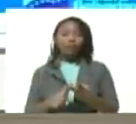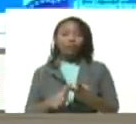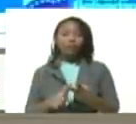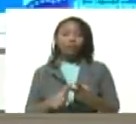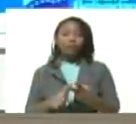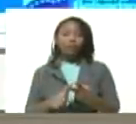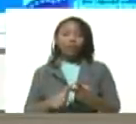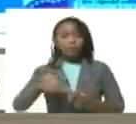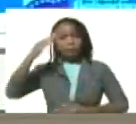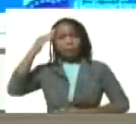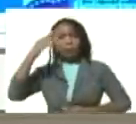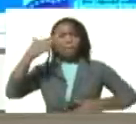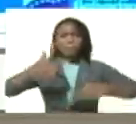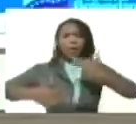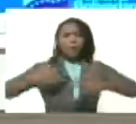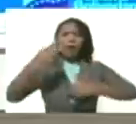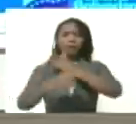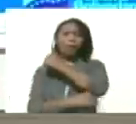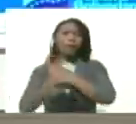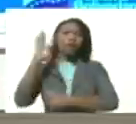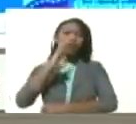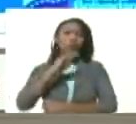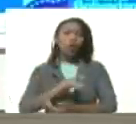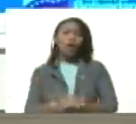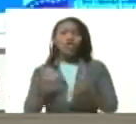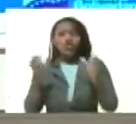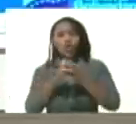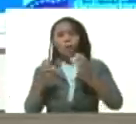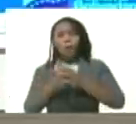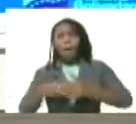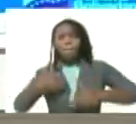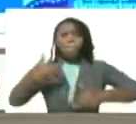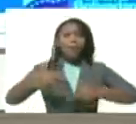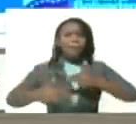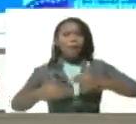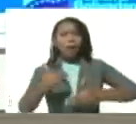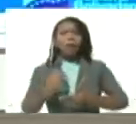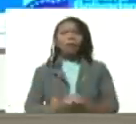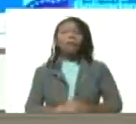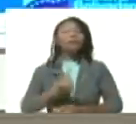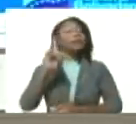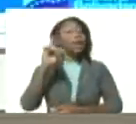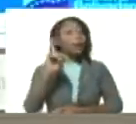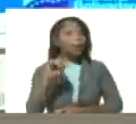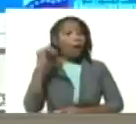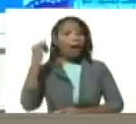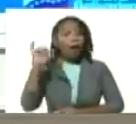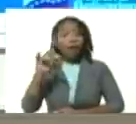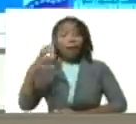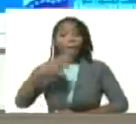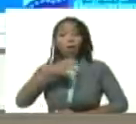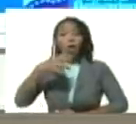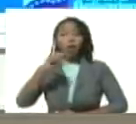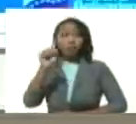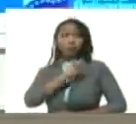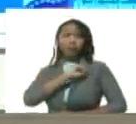en paramilitarismo, en bandas criminales, y también son campeones en